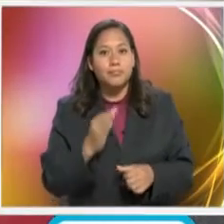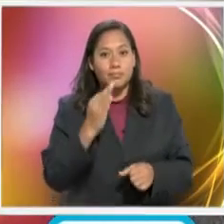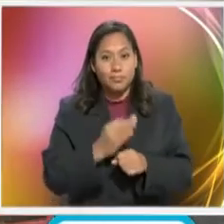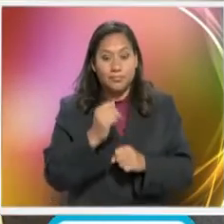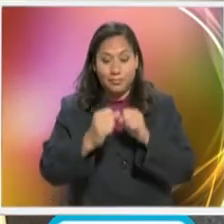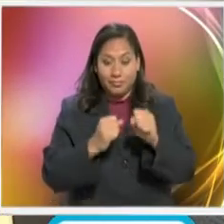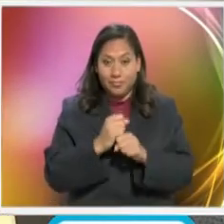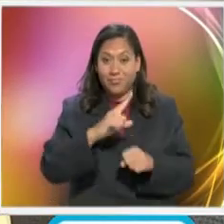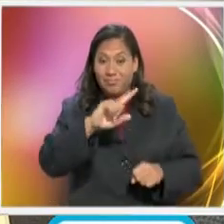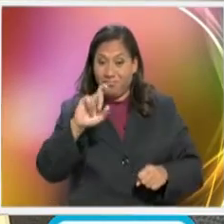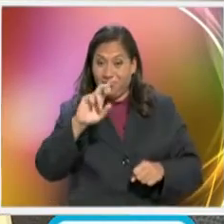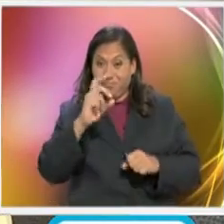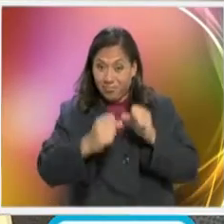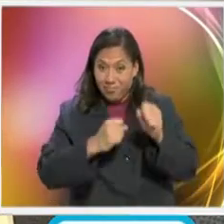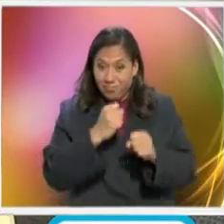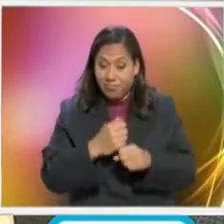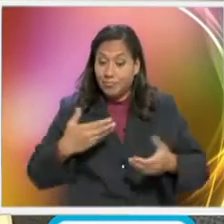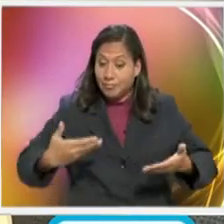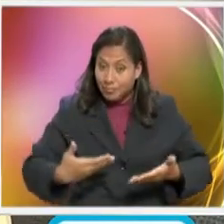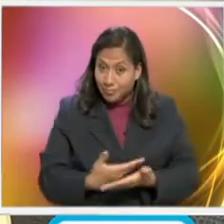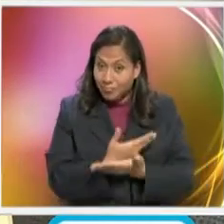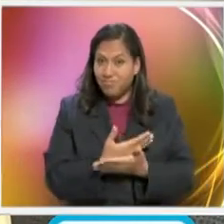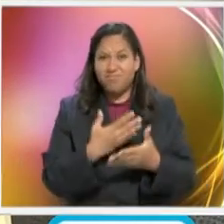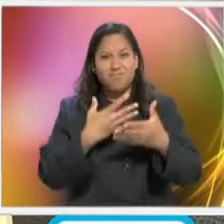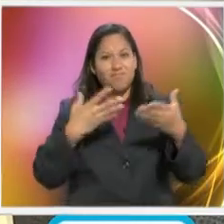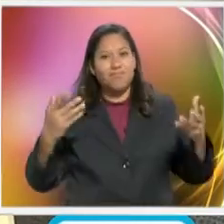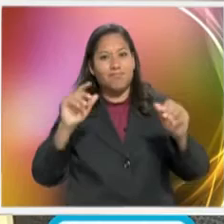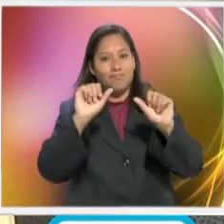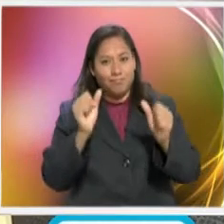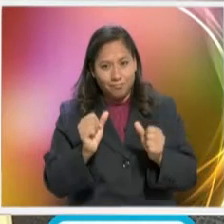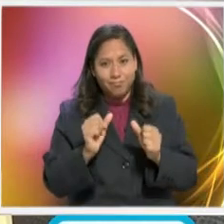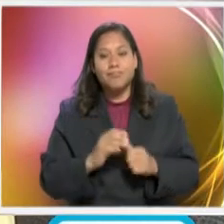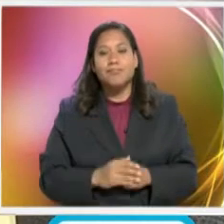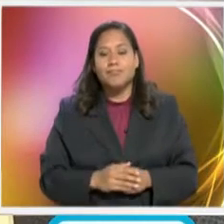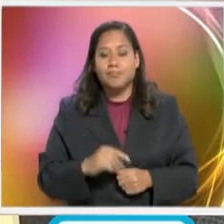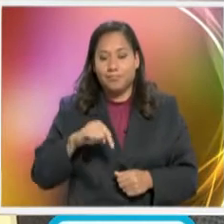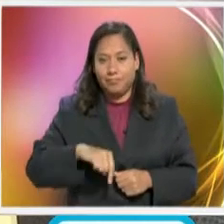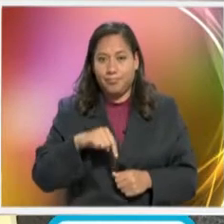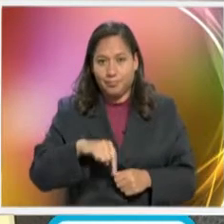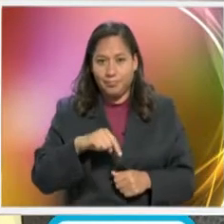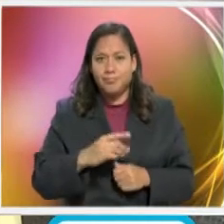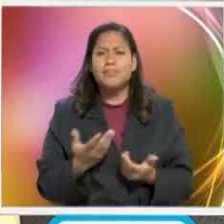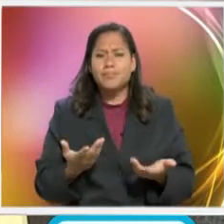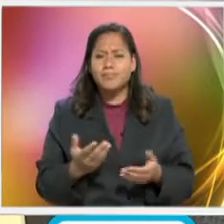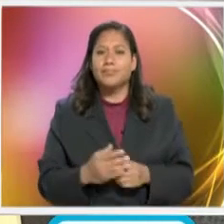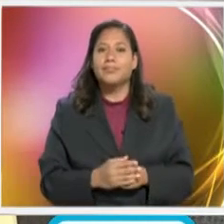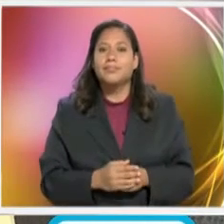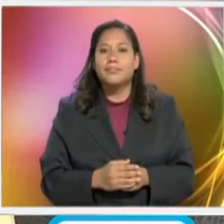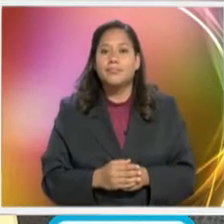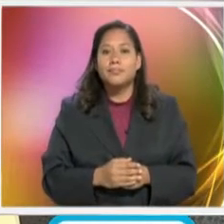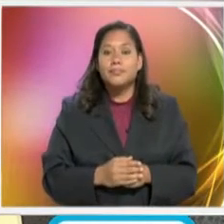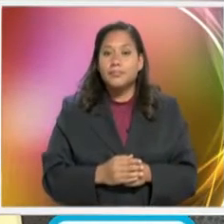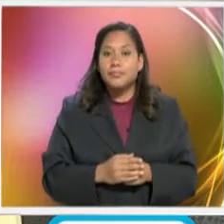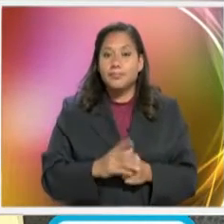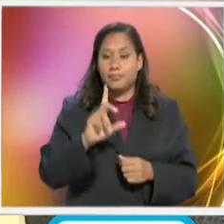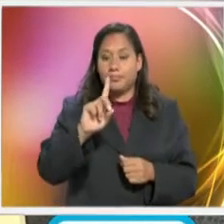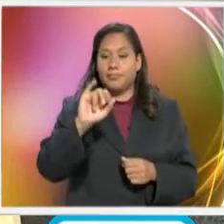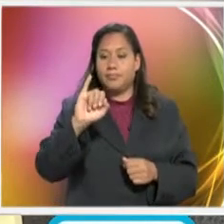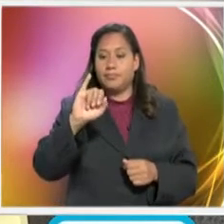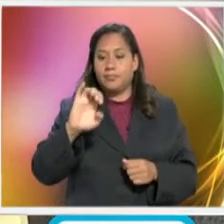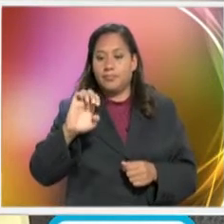130 años del natalicio de uno de los grandes artistas que ha dado nuestro país. Y me refiero, claro, a Diego